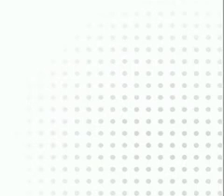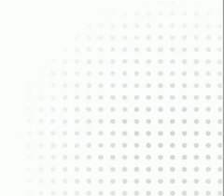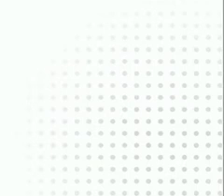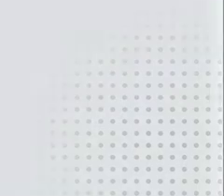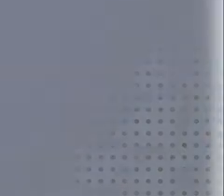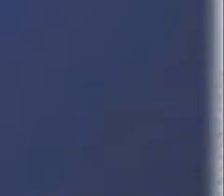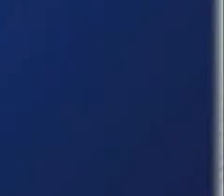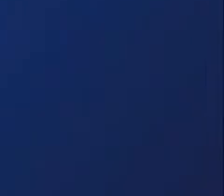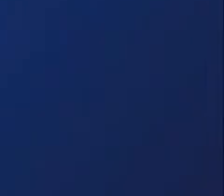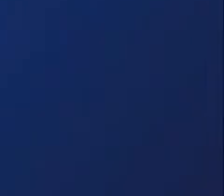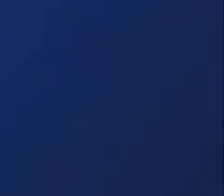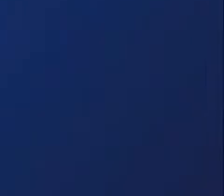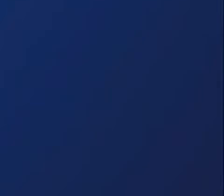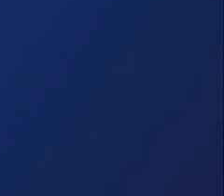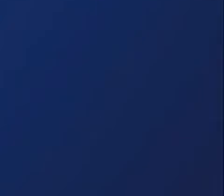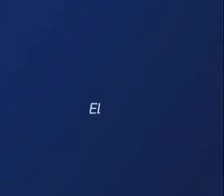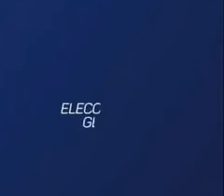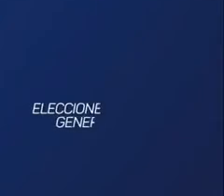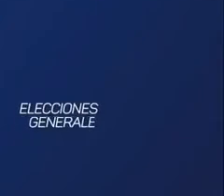al 70%.